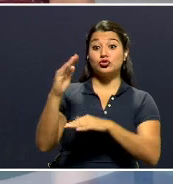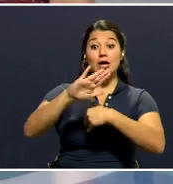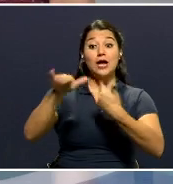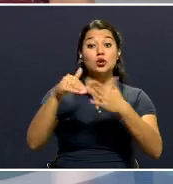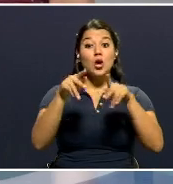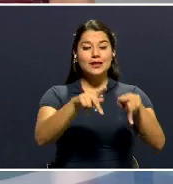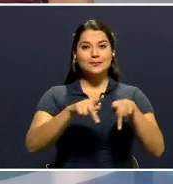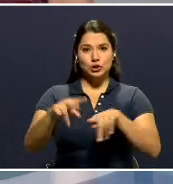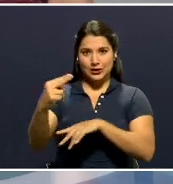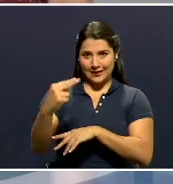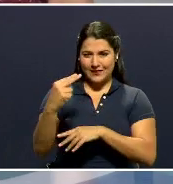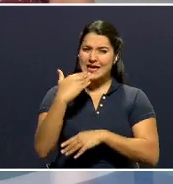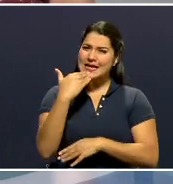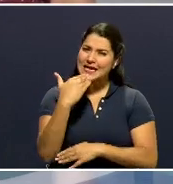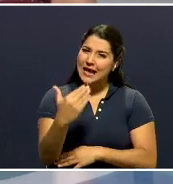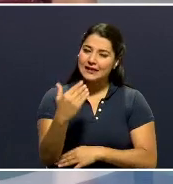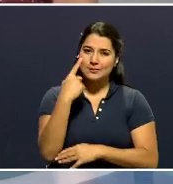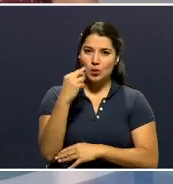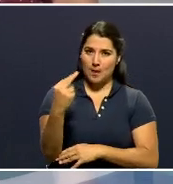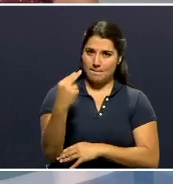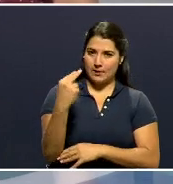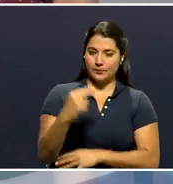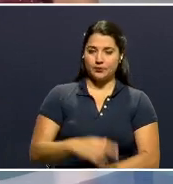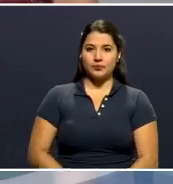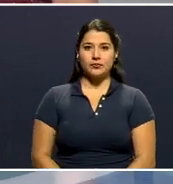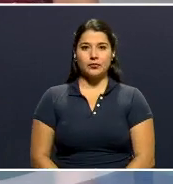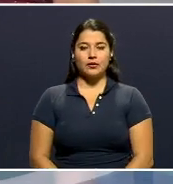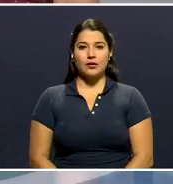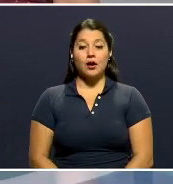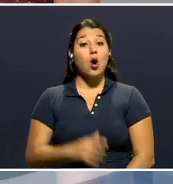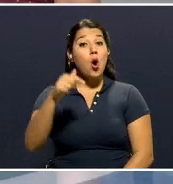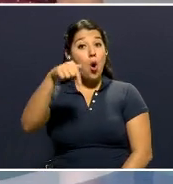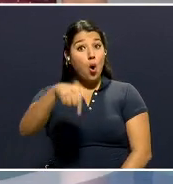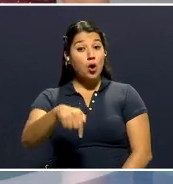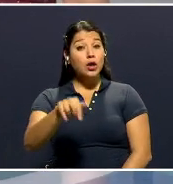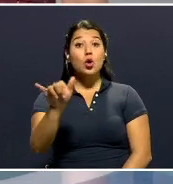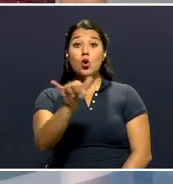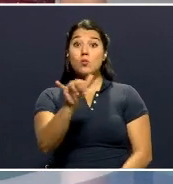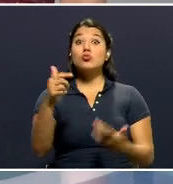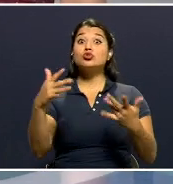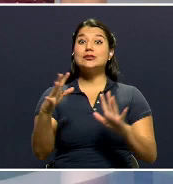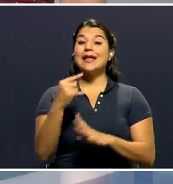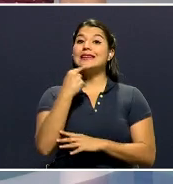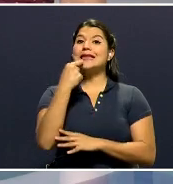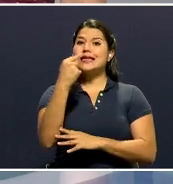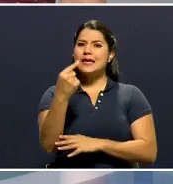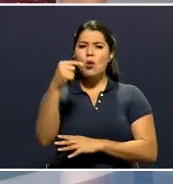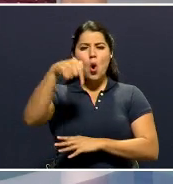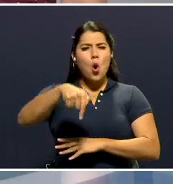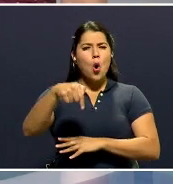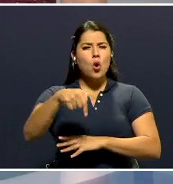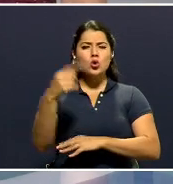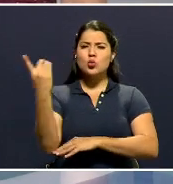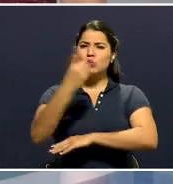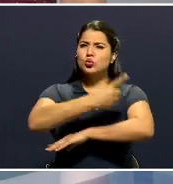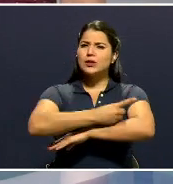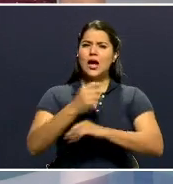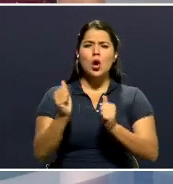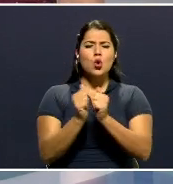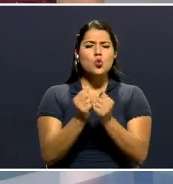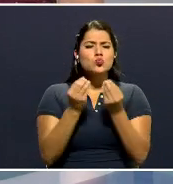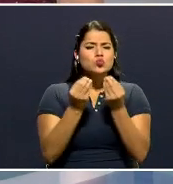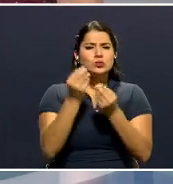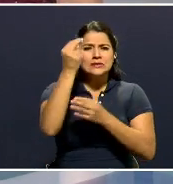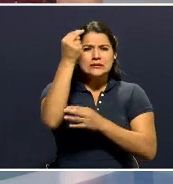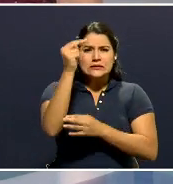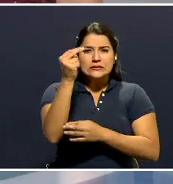Gracias por acompañarnos e informarse con nosotros. Hoy, como les decíamos, con una jornada noticiosa muy